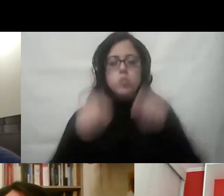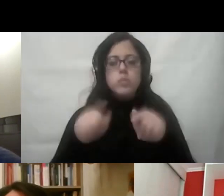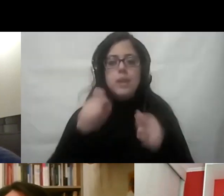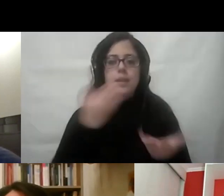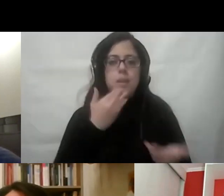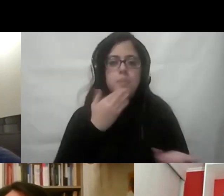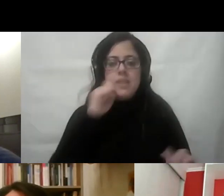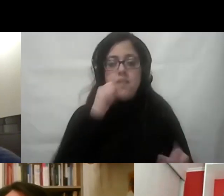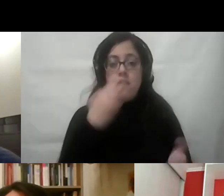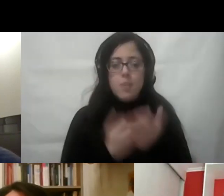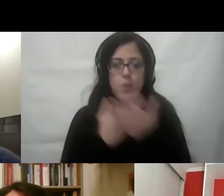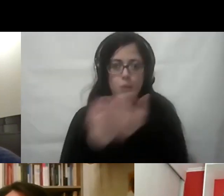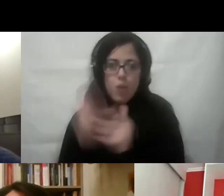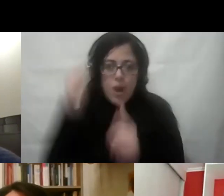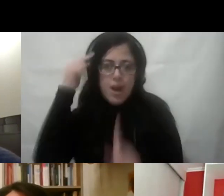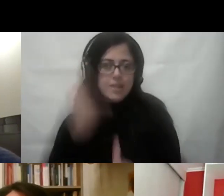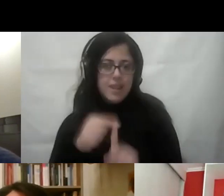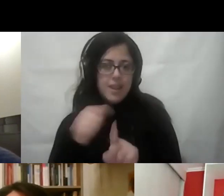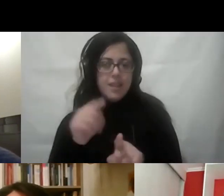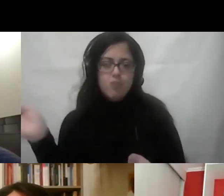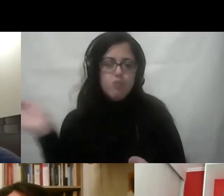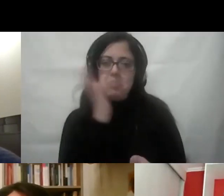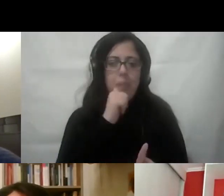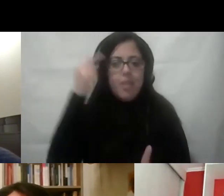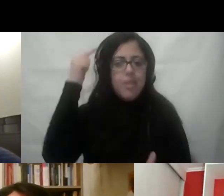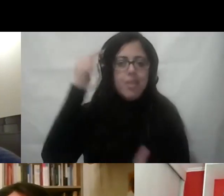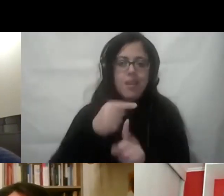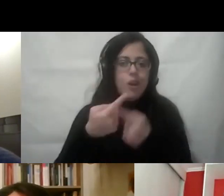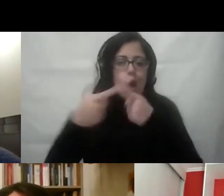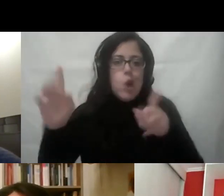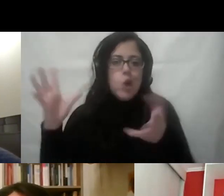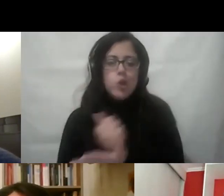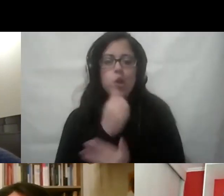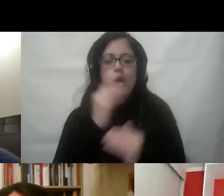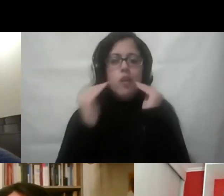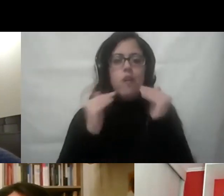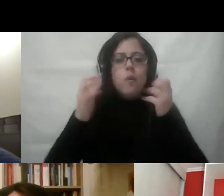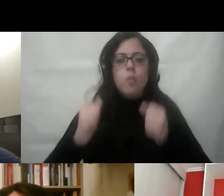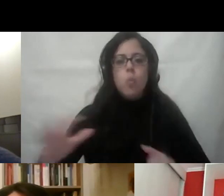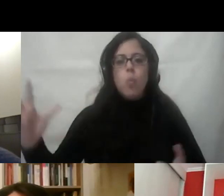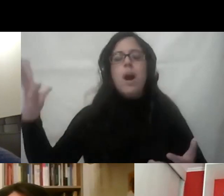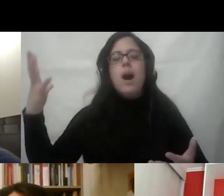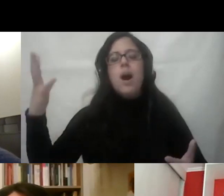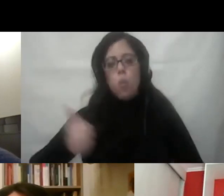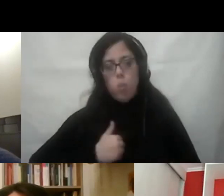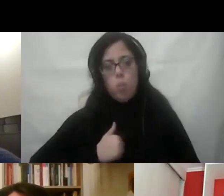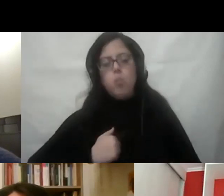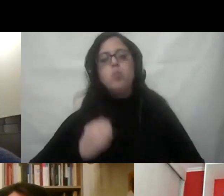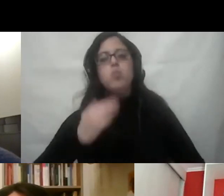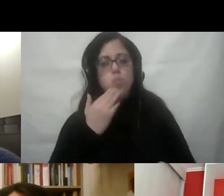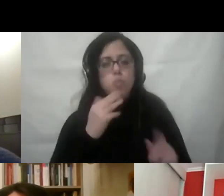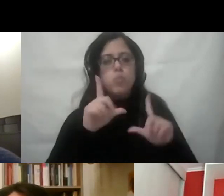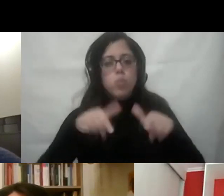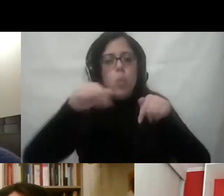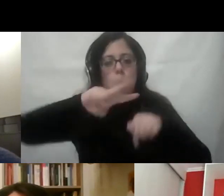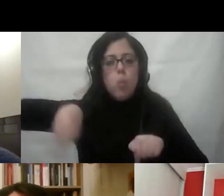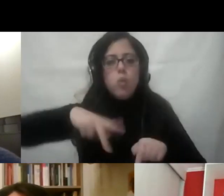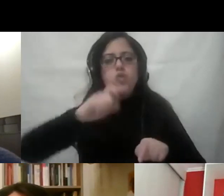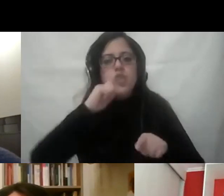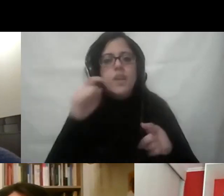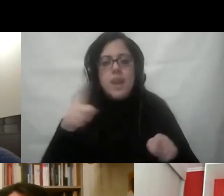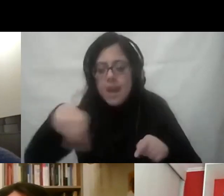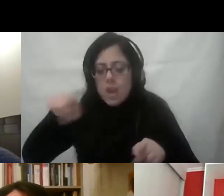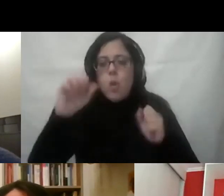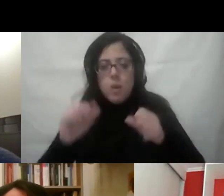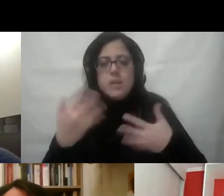entonces, esta propuesta apunta a eso. No tiene ningún otro propósito que lograr que los niños aprendan, y que nuestra área en particular significa que sean críticos con la